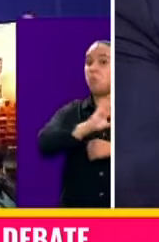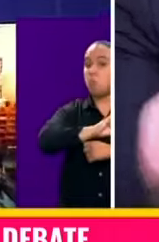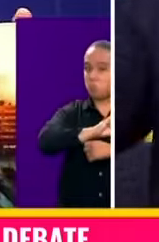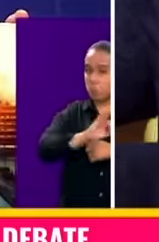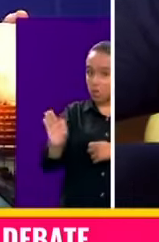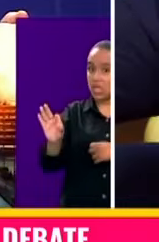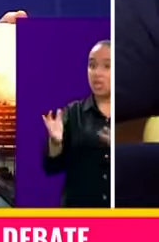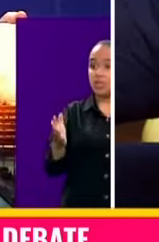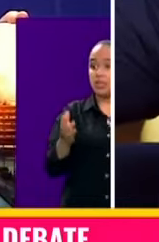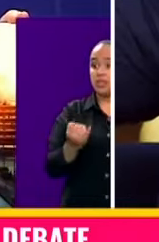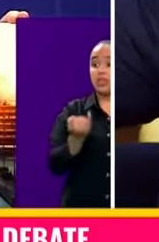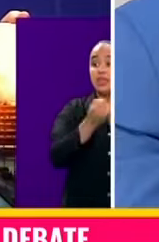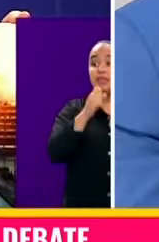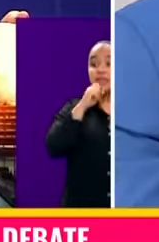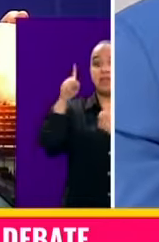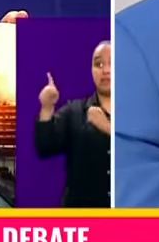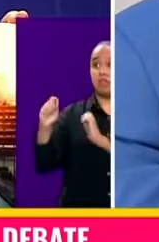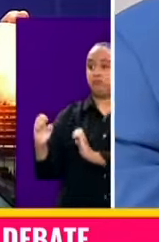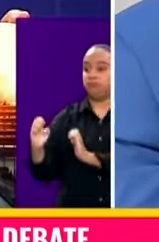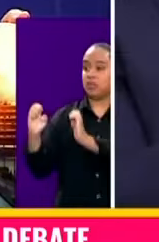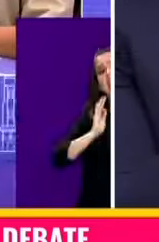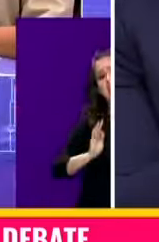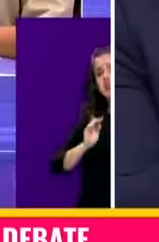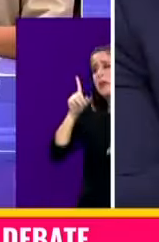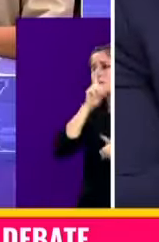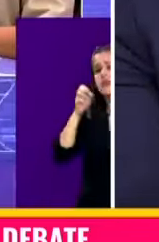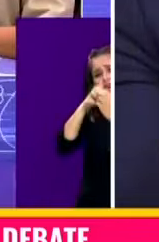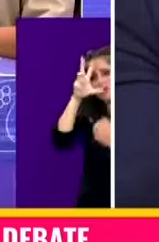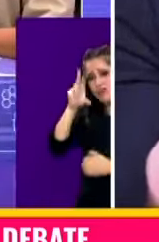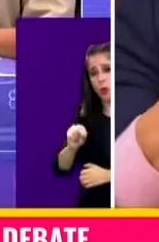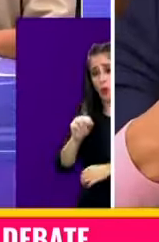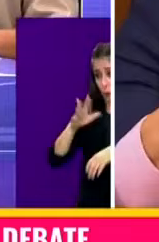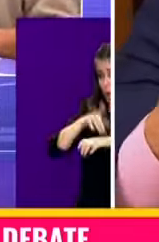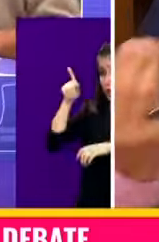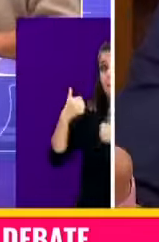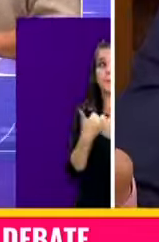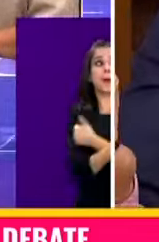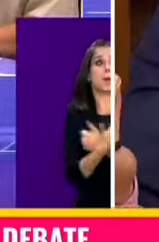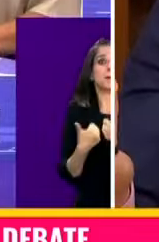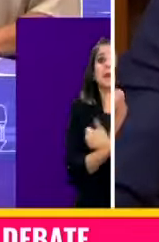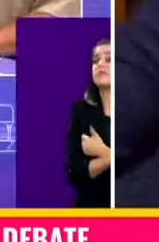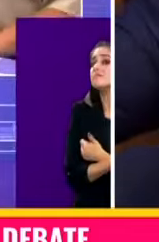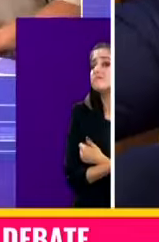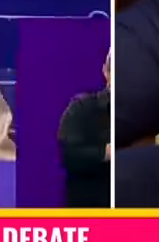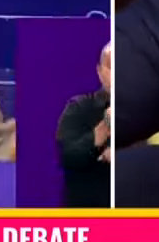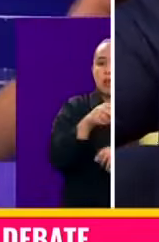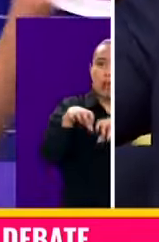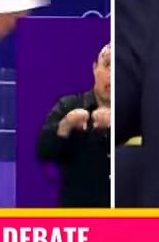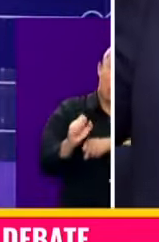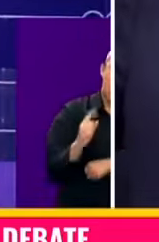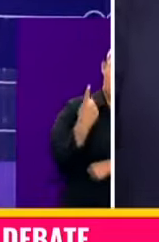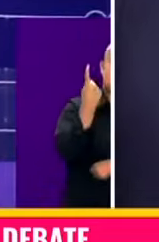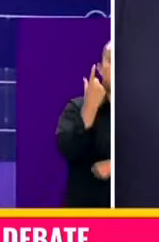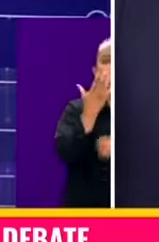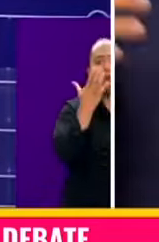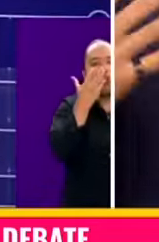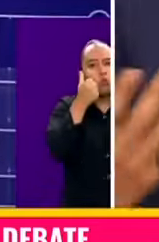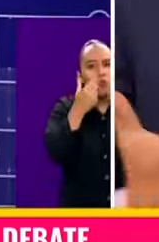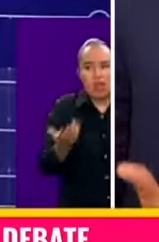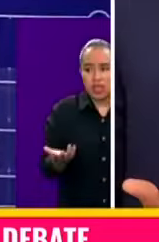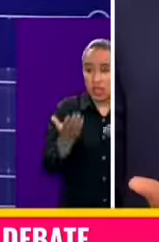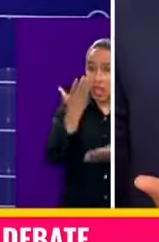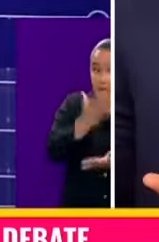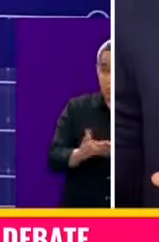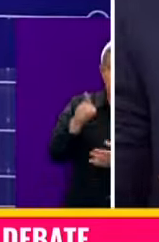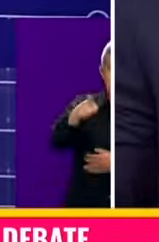golpes, la tribuna se agarra a golpes, pero lo que no saben es que los jugadores salen y se llevan como hermanos, pero la tribuna la dejan enardecida? Eso es